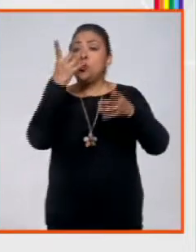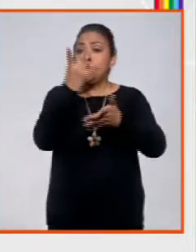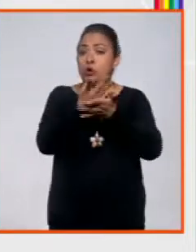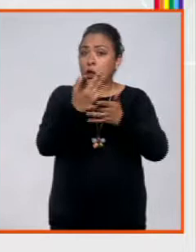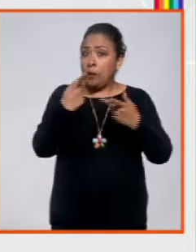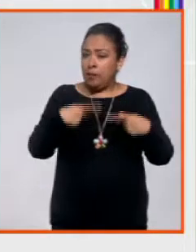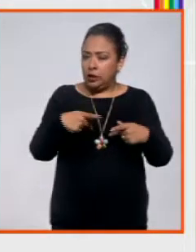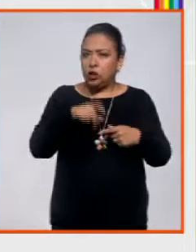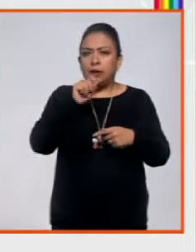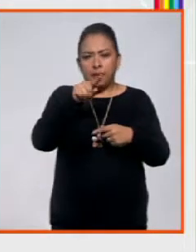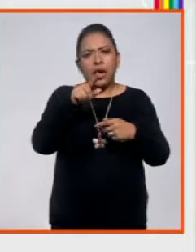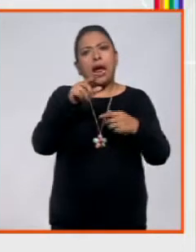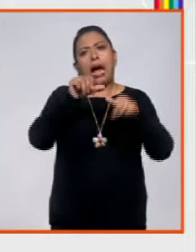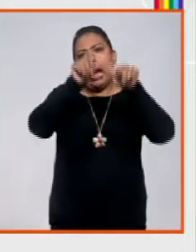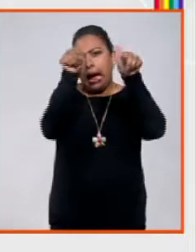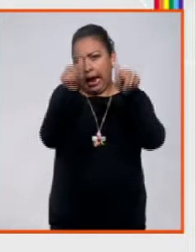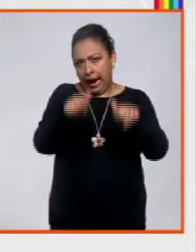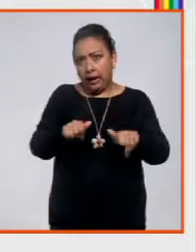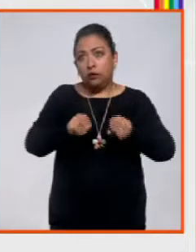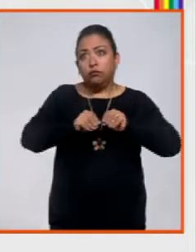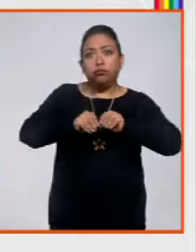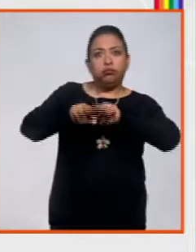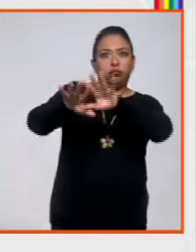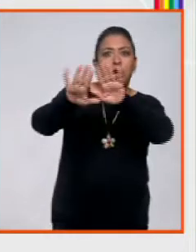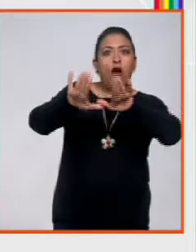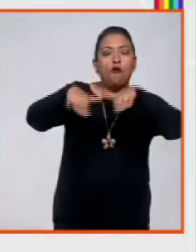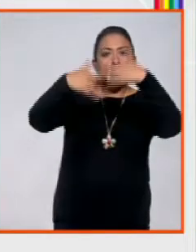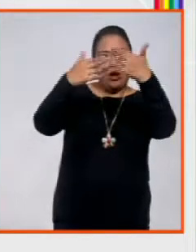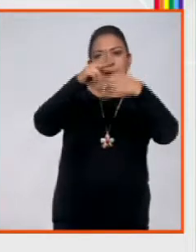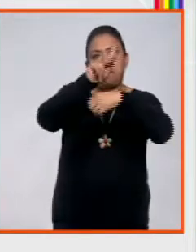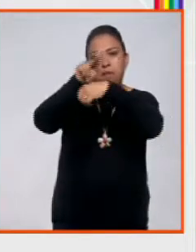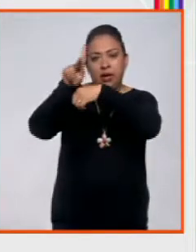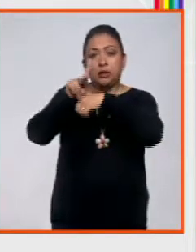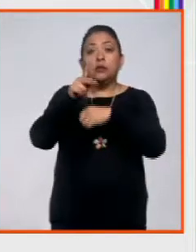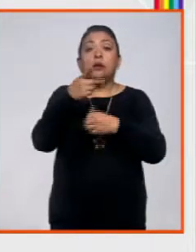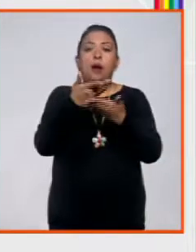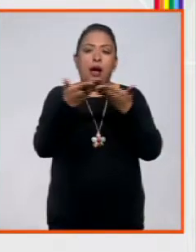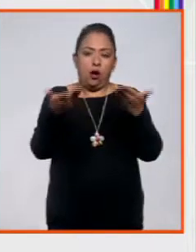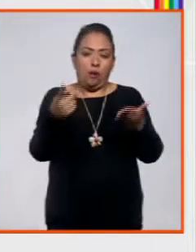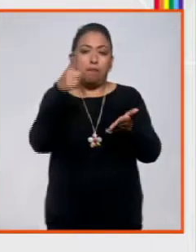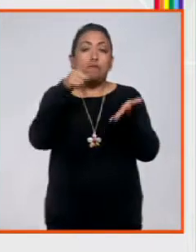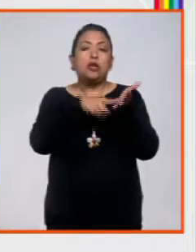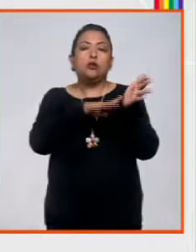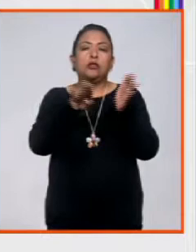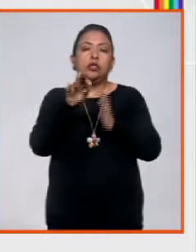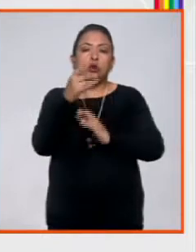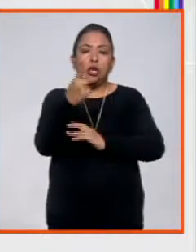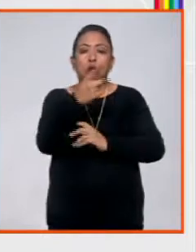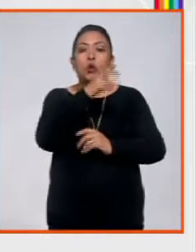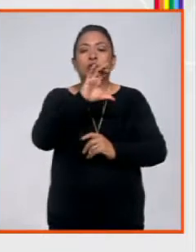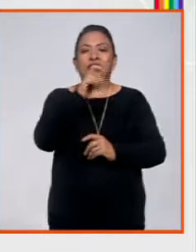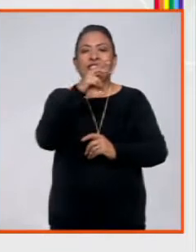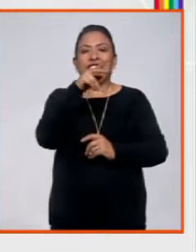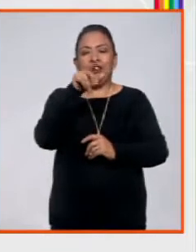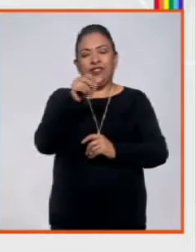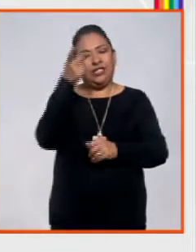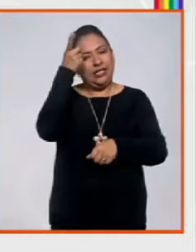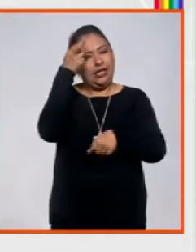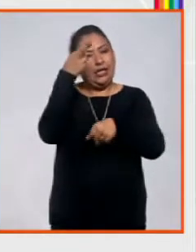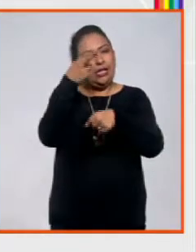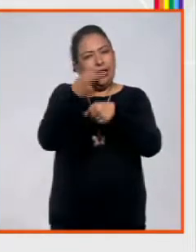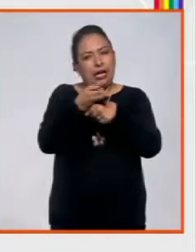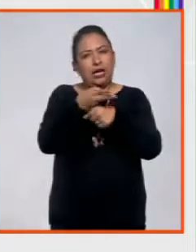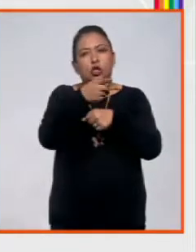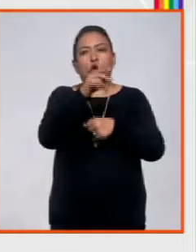tenido un impacto fuera de nuestro país este es el caso de lo que vamos a la realidad de hoy en 1951 carlos chávez que entonces el director de